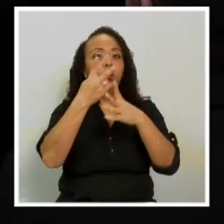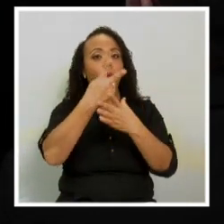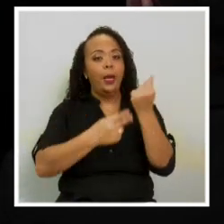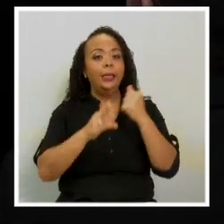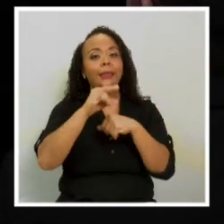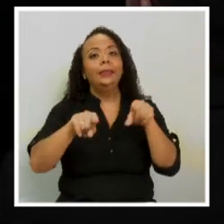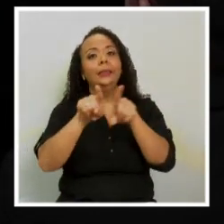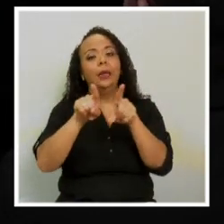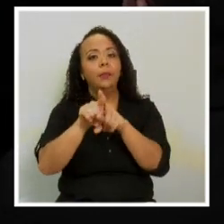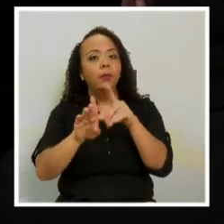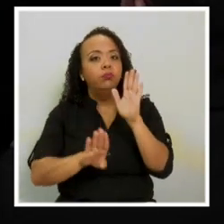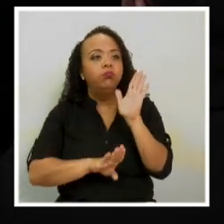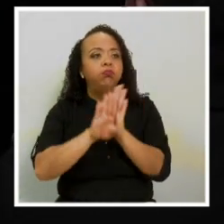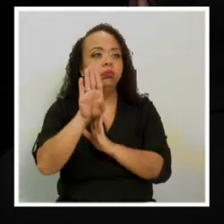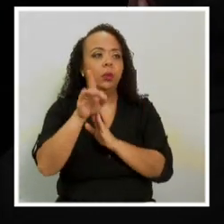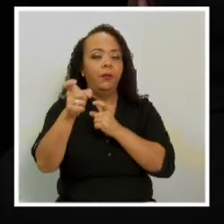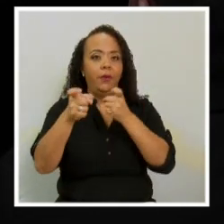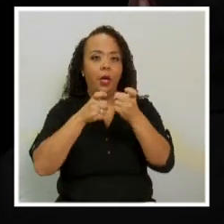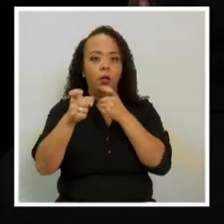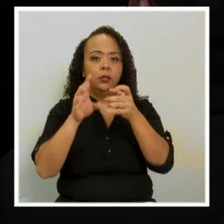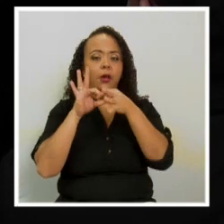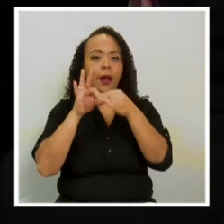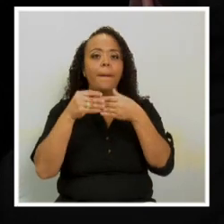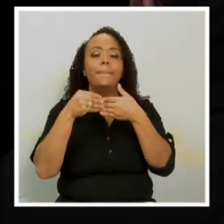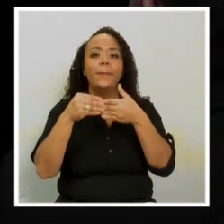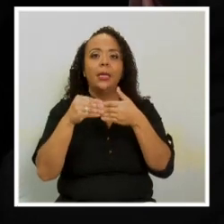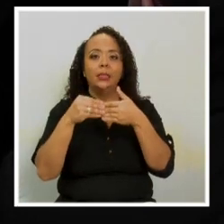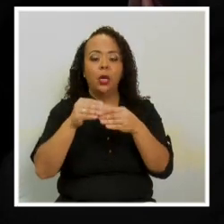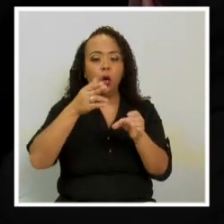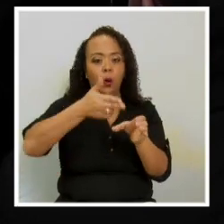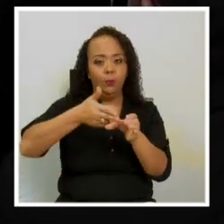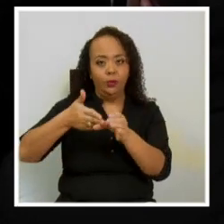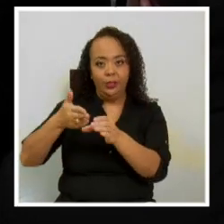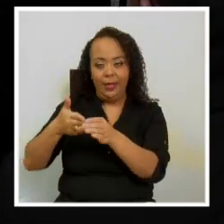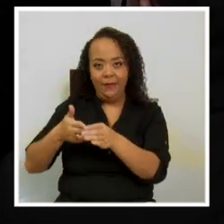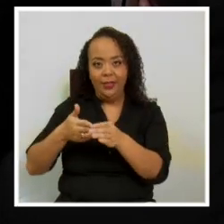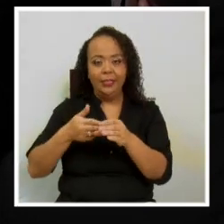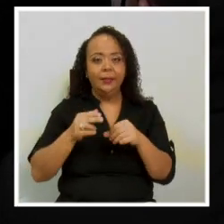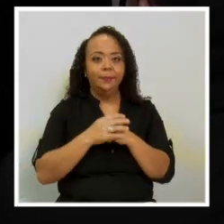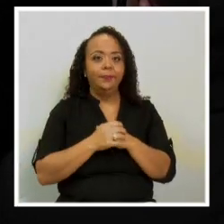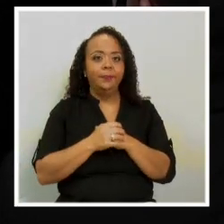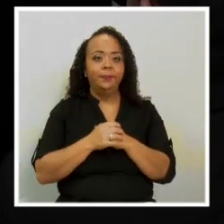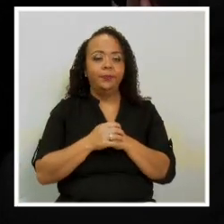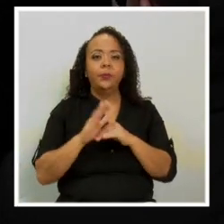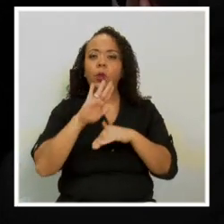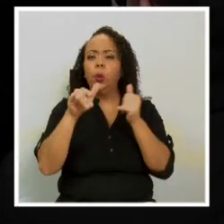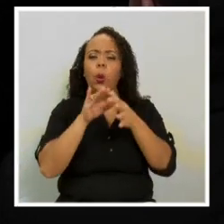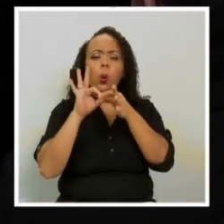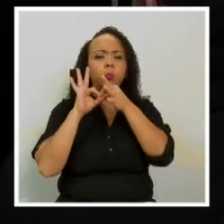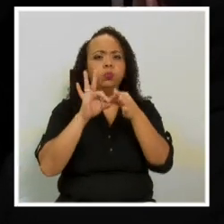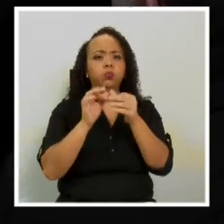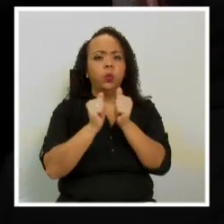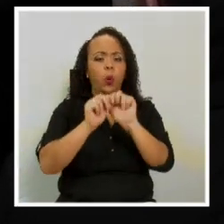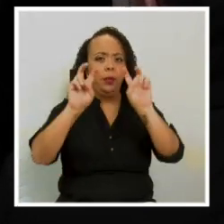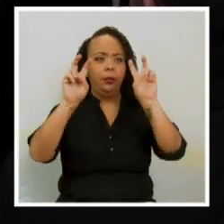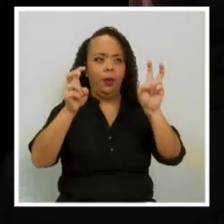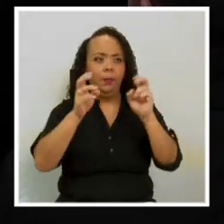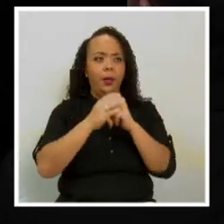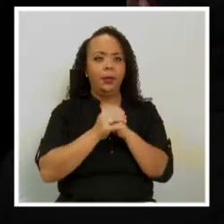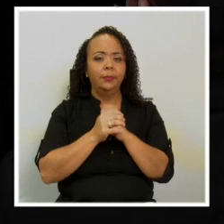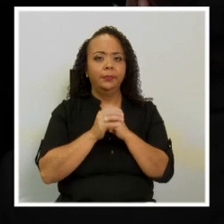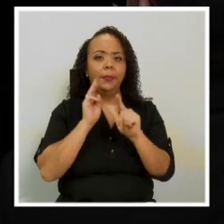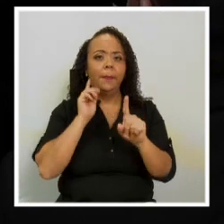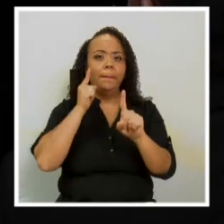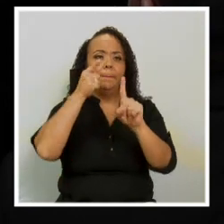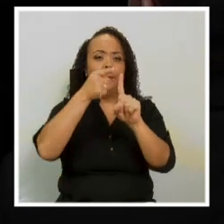impulsar lo que es la regulación sobre el plástico, combustibles alternativos, energías limpias, todo también va muy relacionado con el tema de la meta